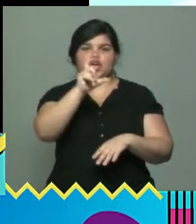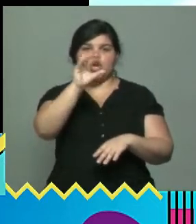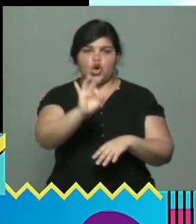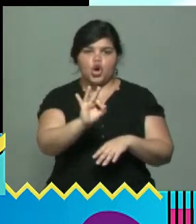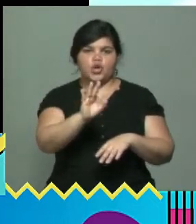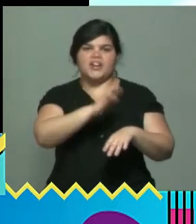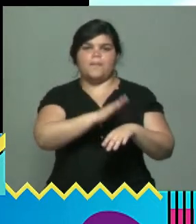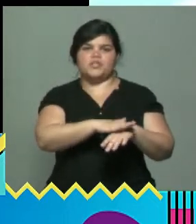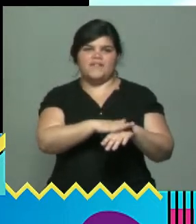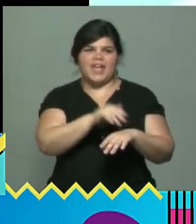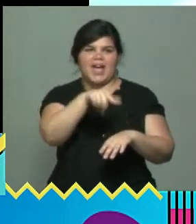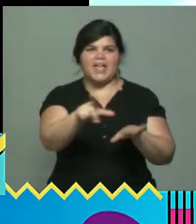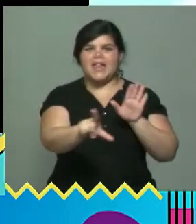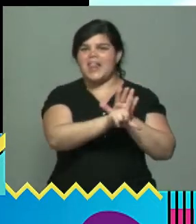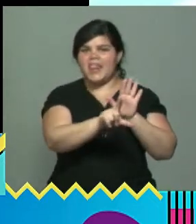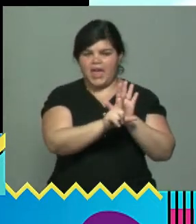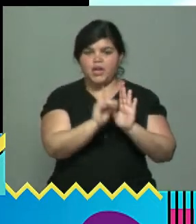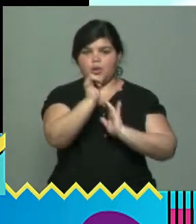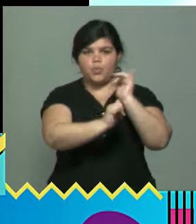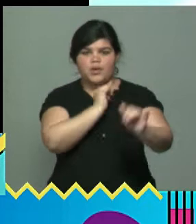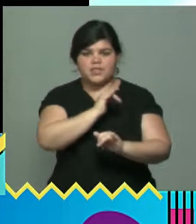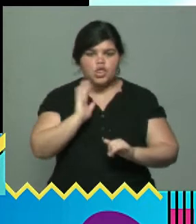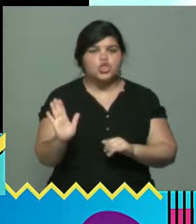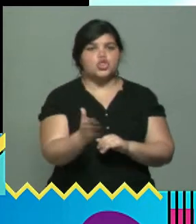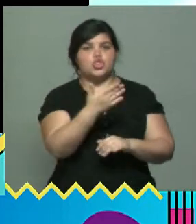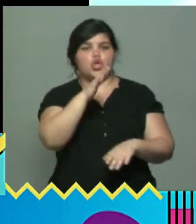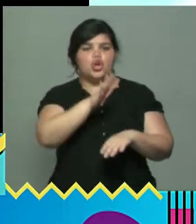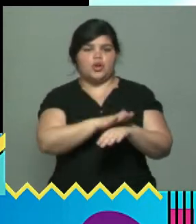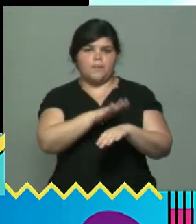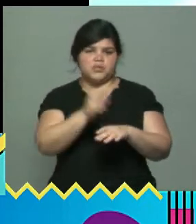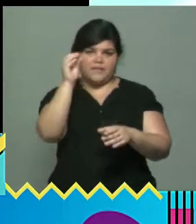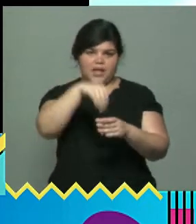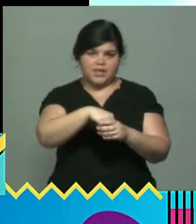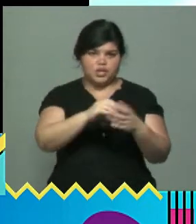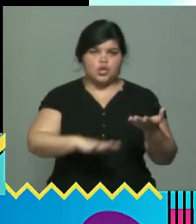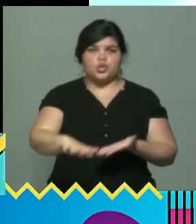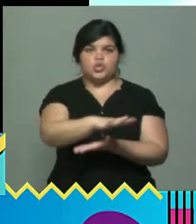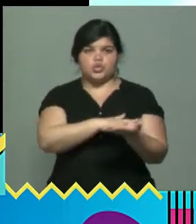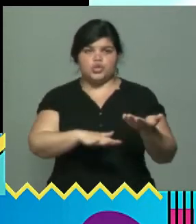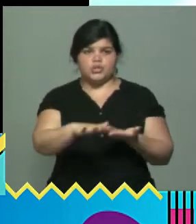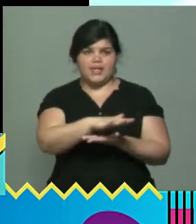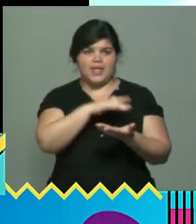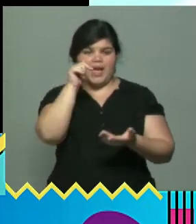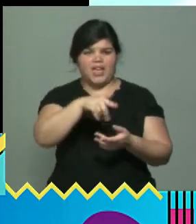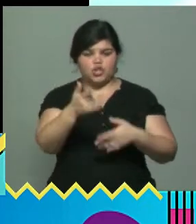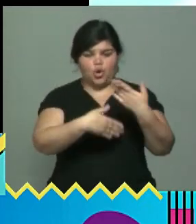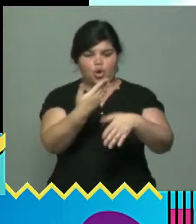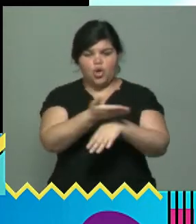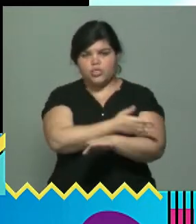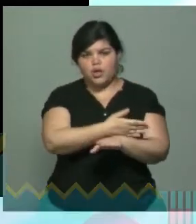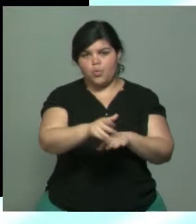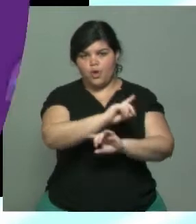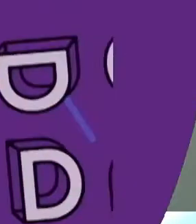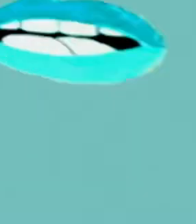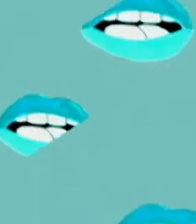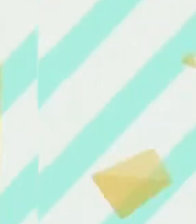la 26061, ¿no? Somos todos como partes de la sociedad corresponsables de que estas cuestiones no sucedan. Sí,